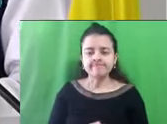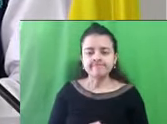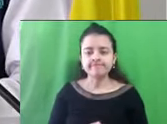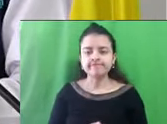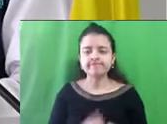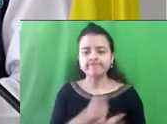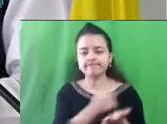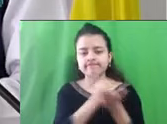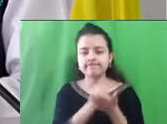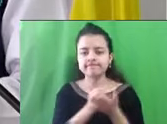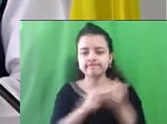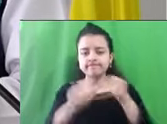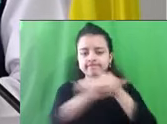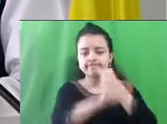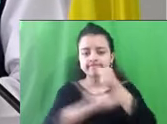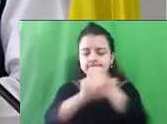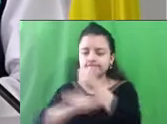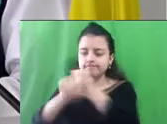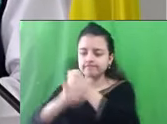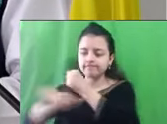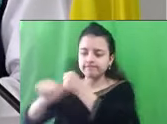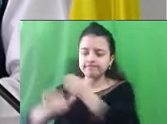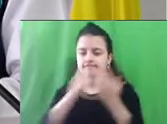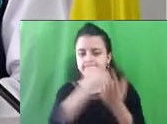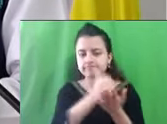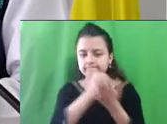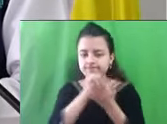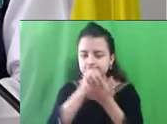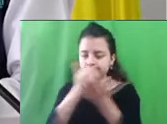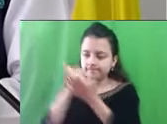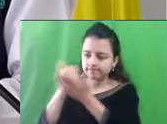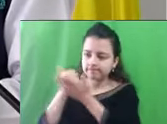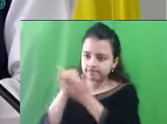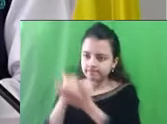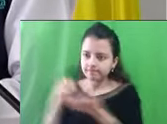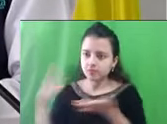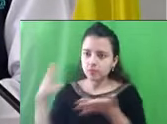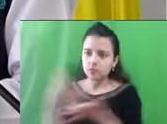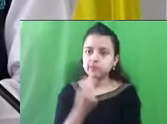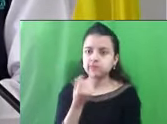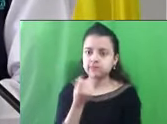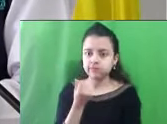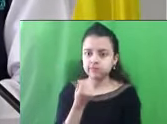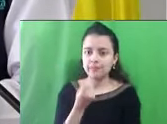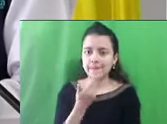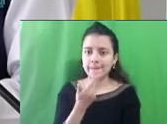con el área de mercadeo, venimos tratando de dar un mejoramiento a